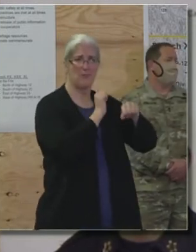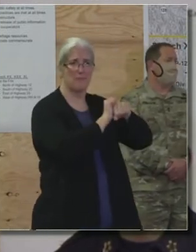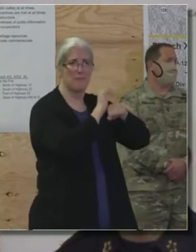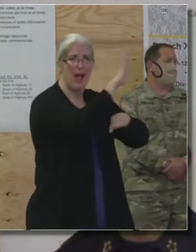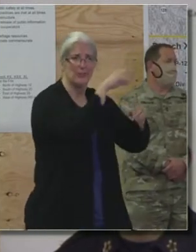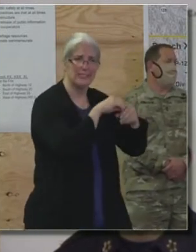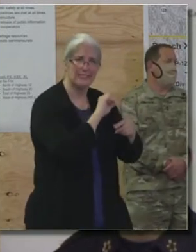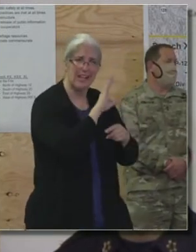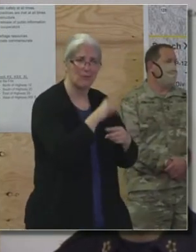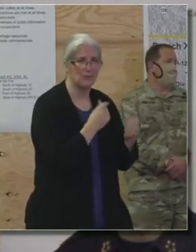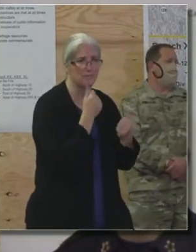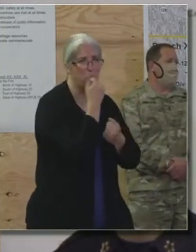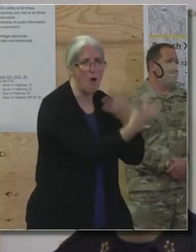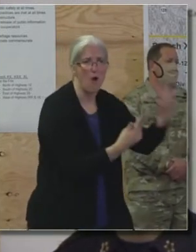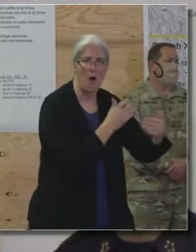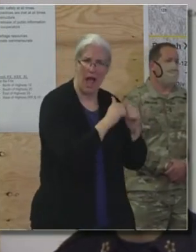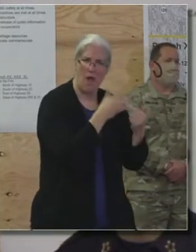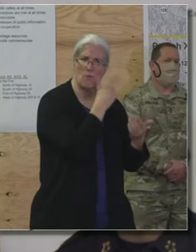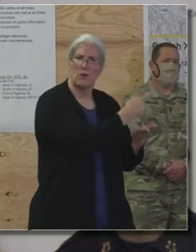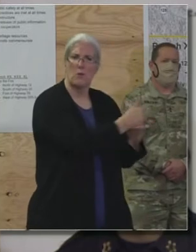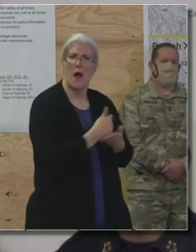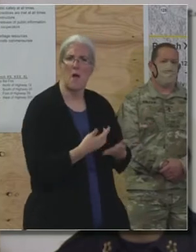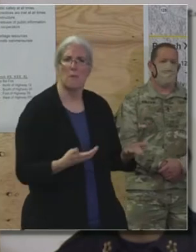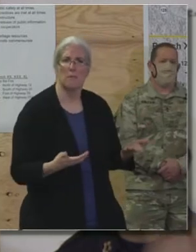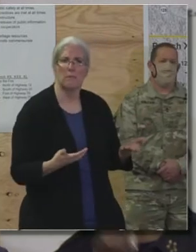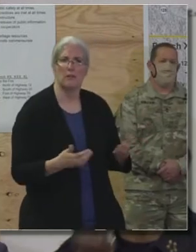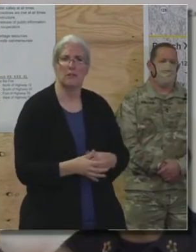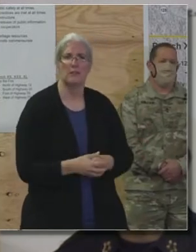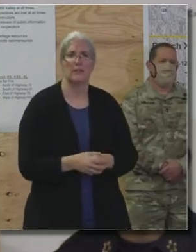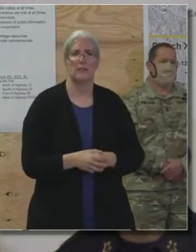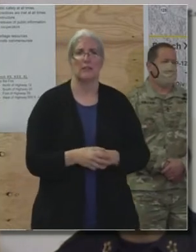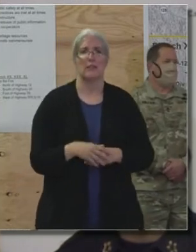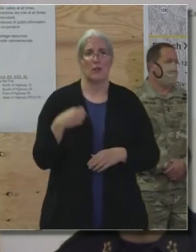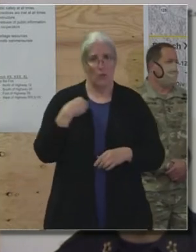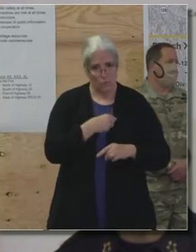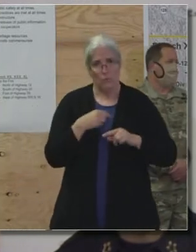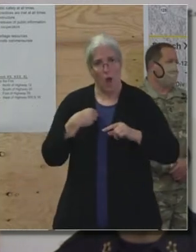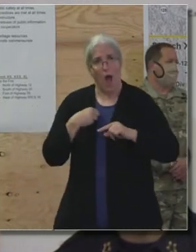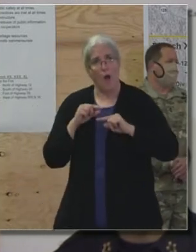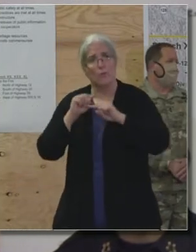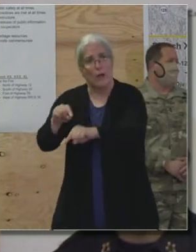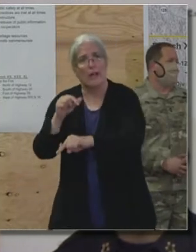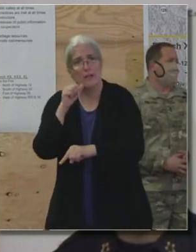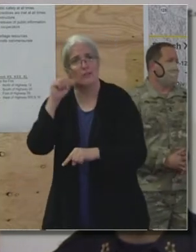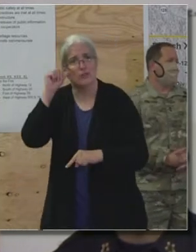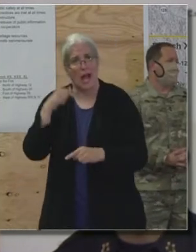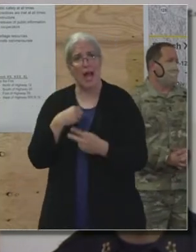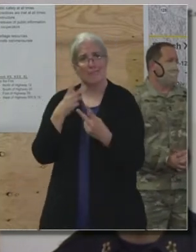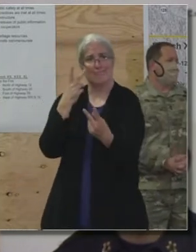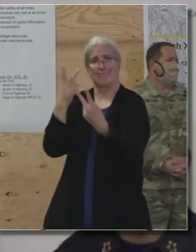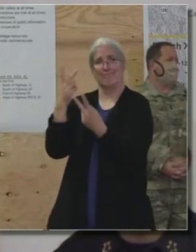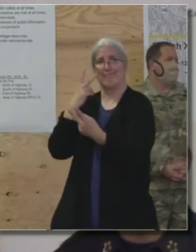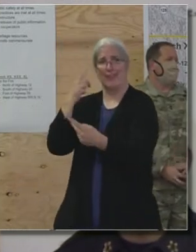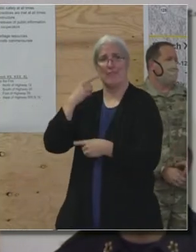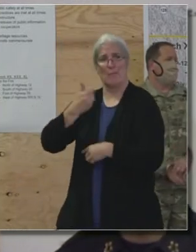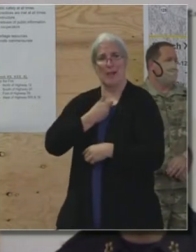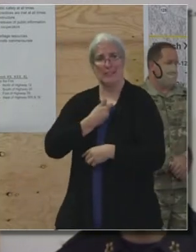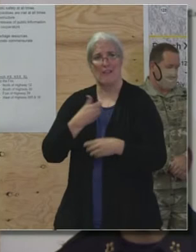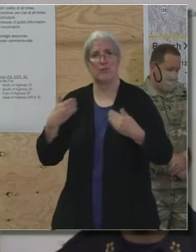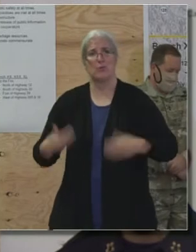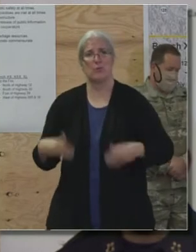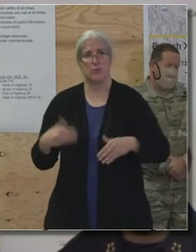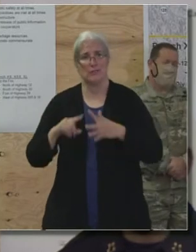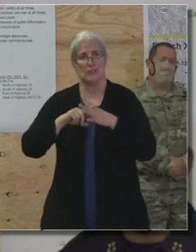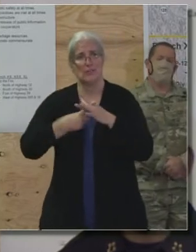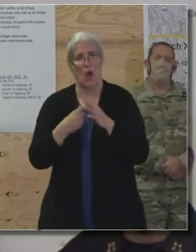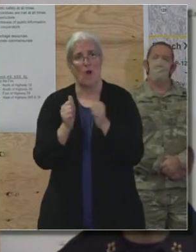ayudar estuve ahí ayer hemos enviado tantos recursos como fuera posible enviamos a 500 para el complejo